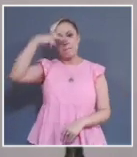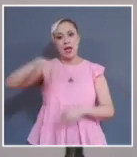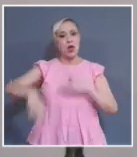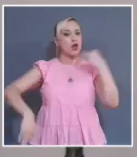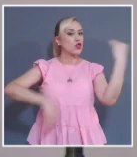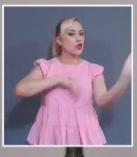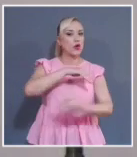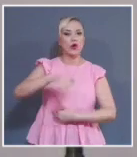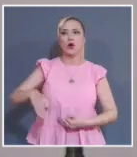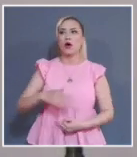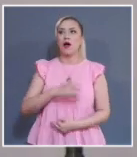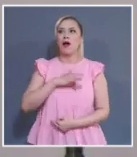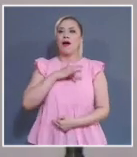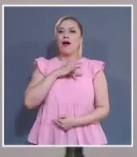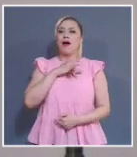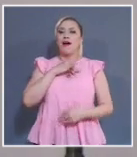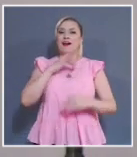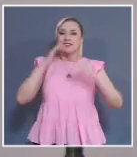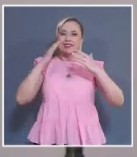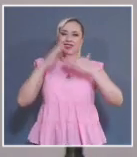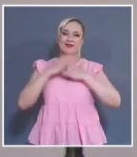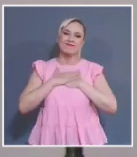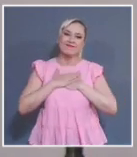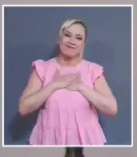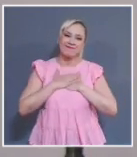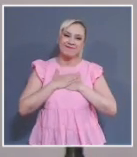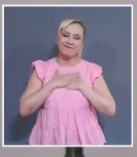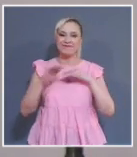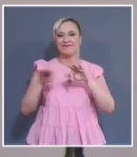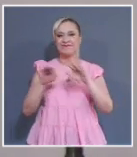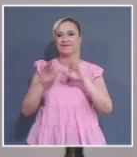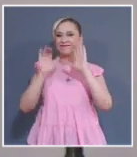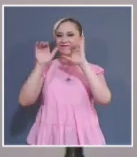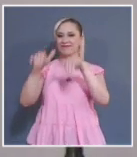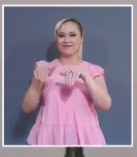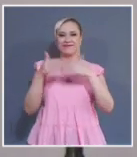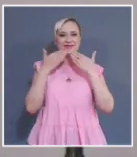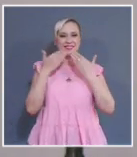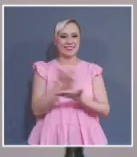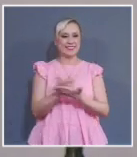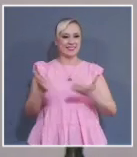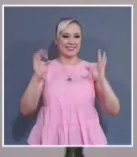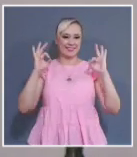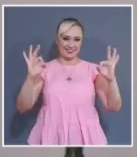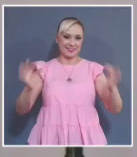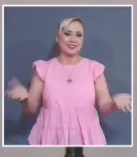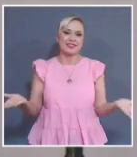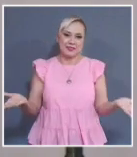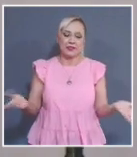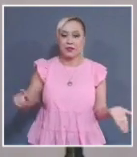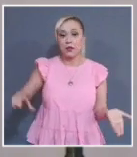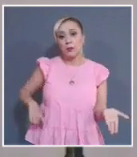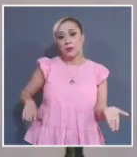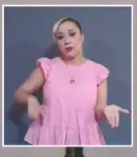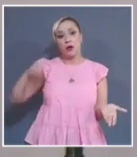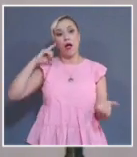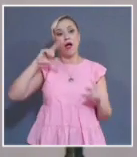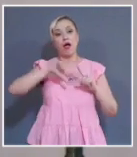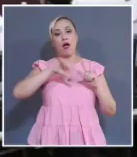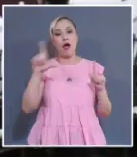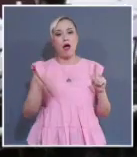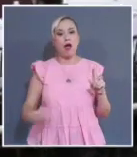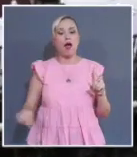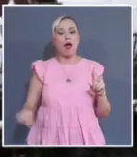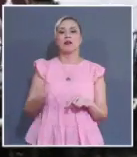el privilegio de pertenecer. Destacó las acciones que ha realizado el gobierno federal para mejorar las condiciones laborales en el